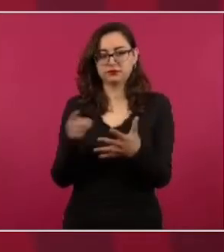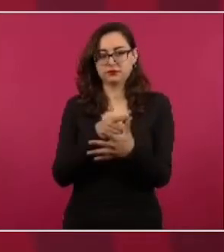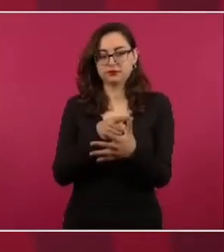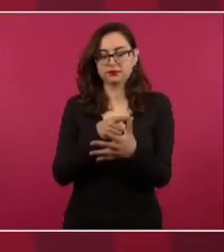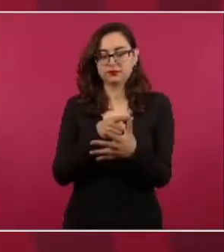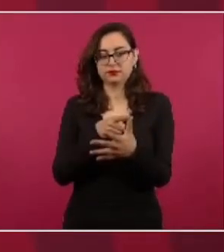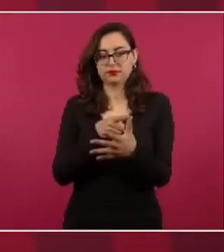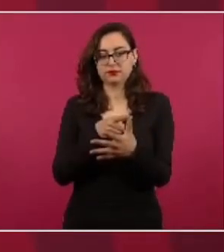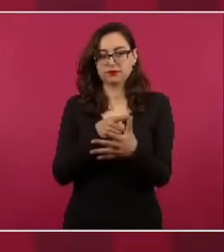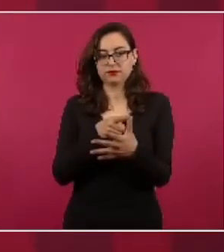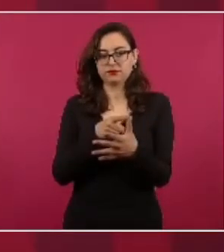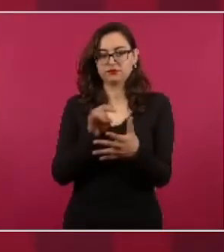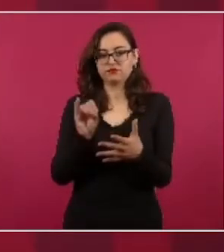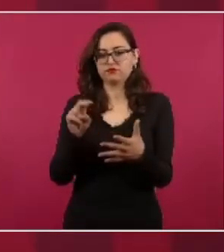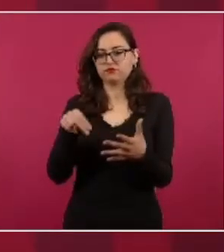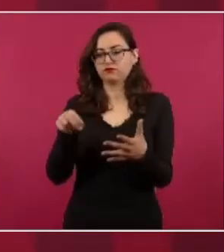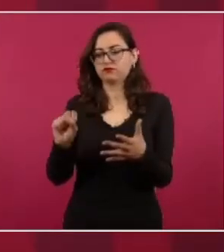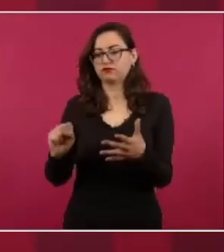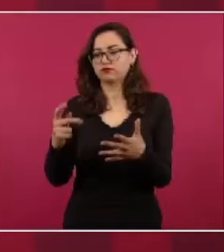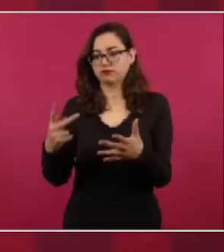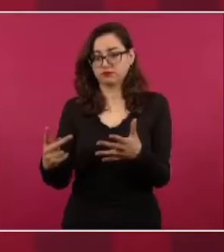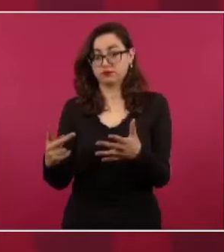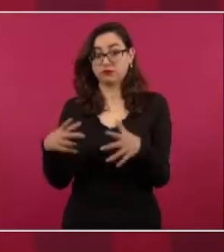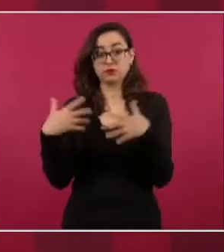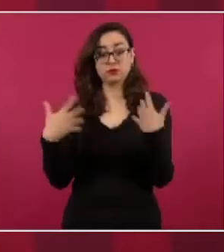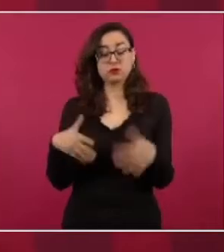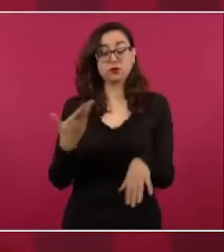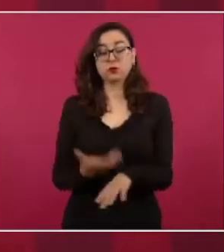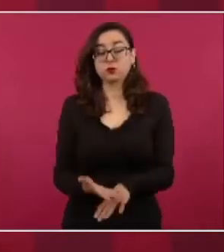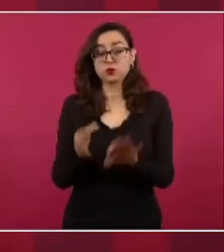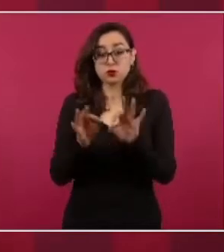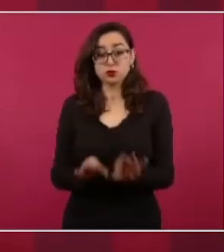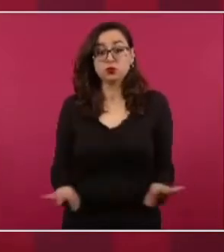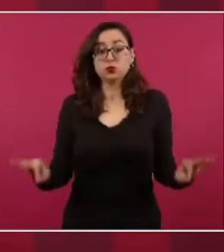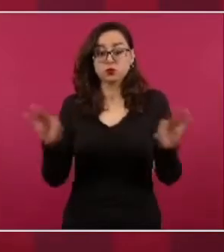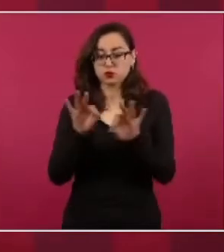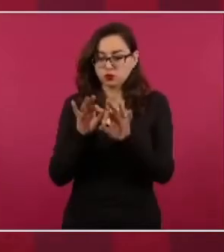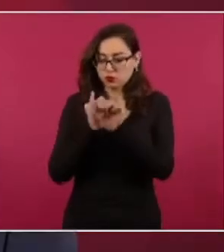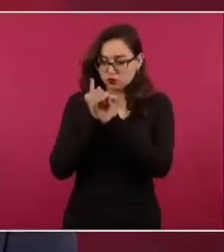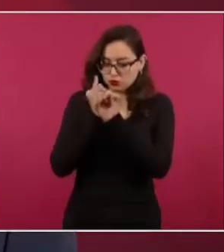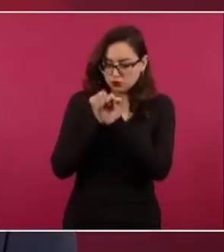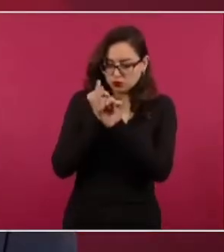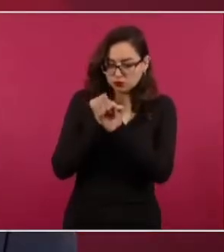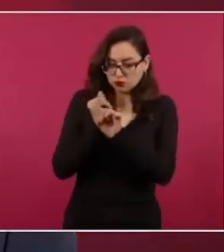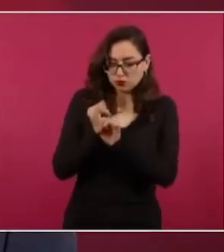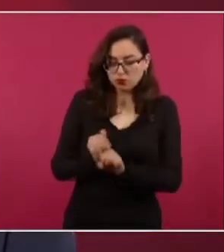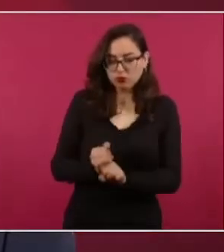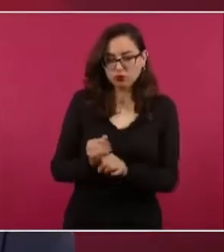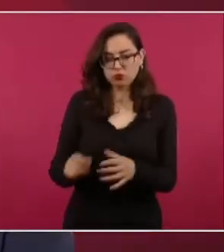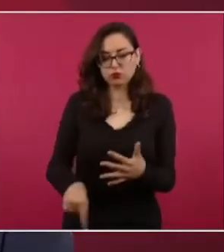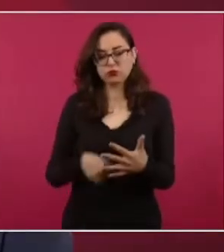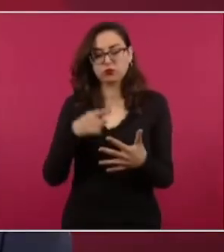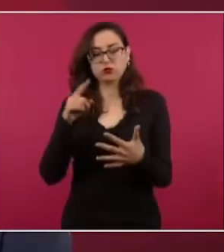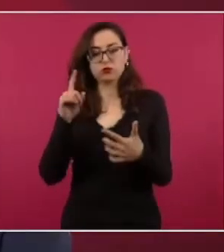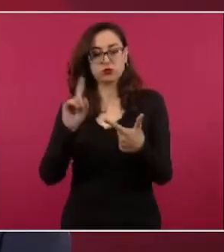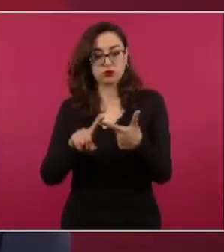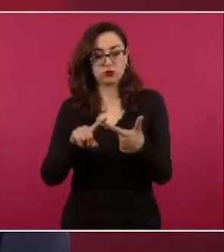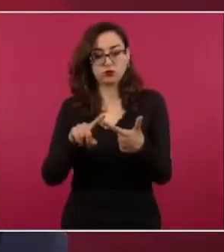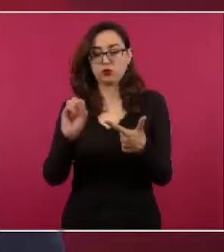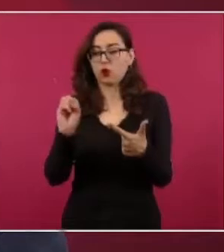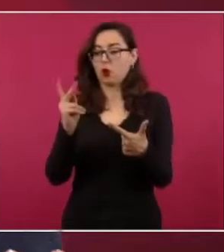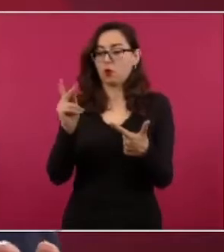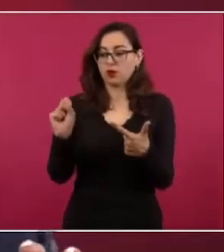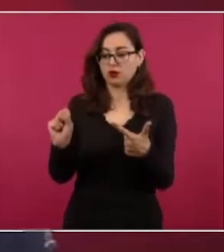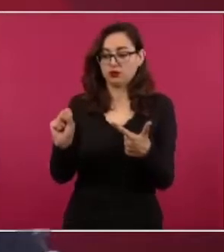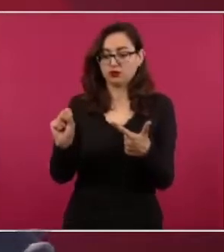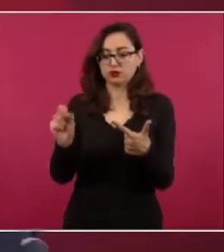Instituto Nacional de Salud Pública, que ha jugado un papel crucial en estos análisis, la Organización Panamericana de la Salud, y